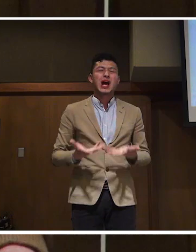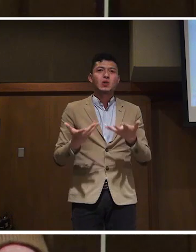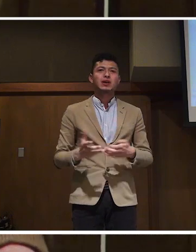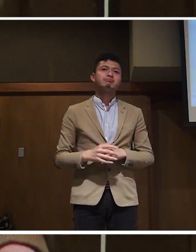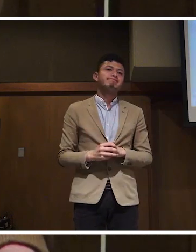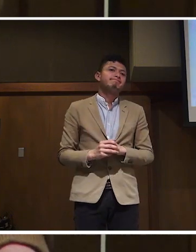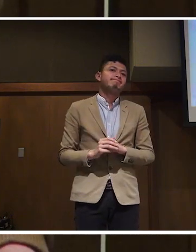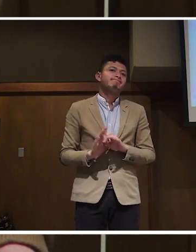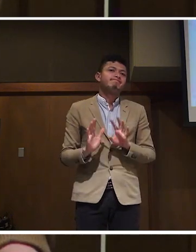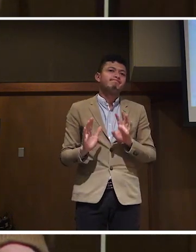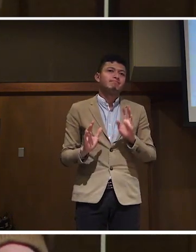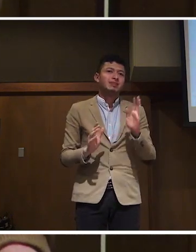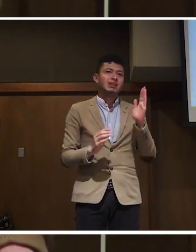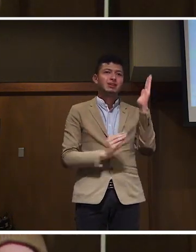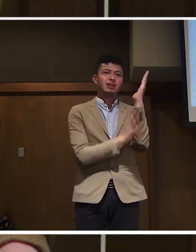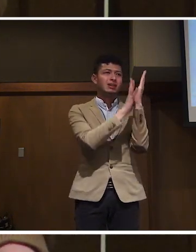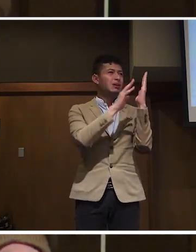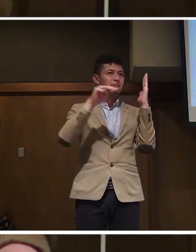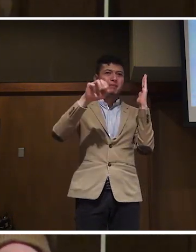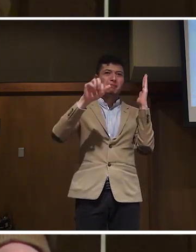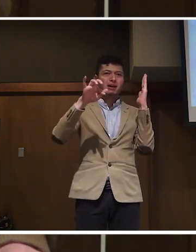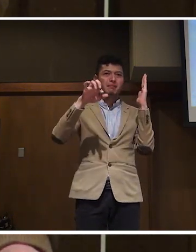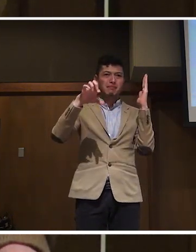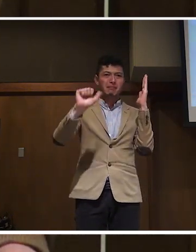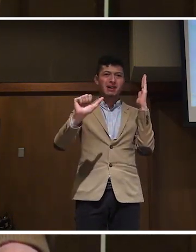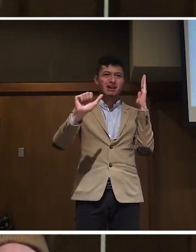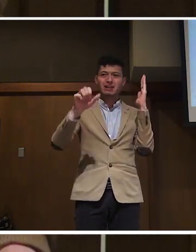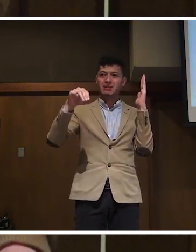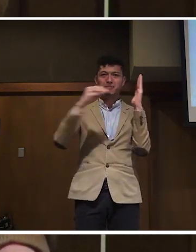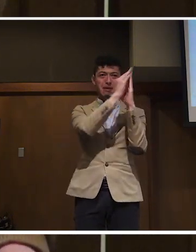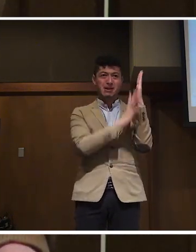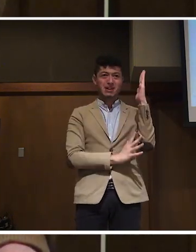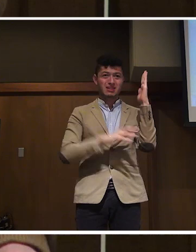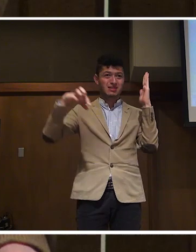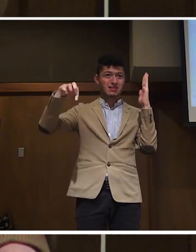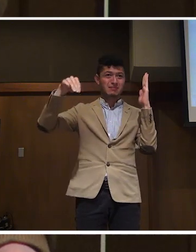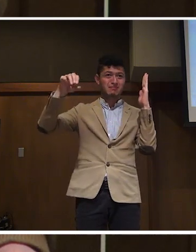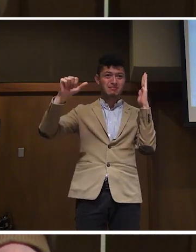mapa, que lo estoy buscando hace 15 años y no he podido encontrarlo.